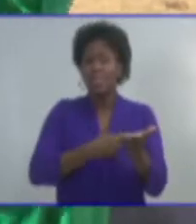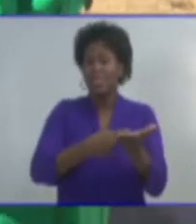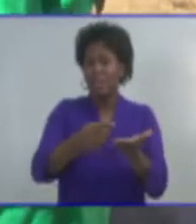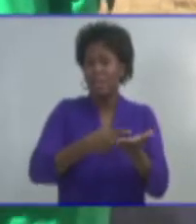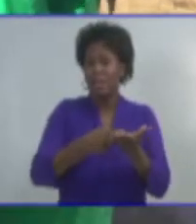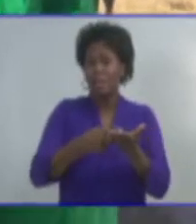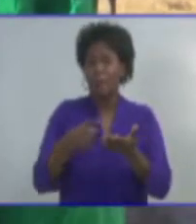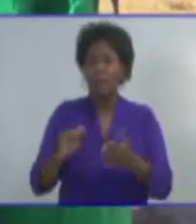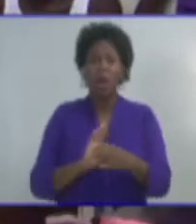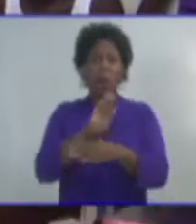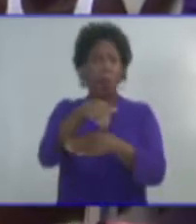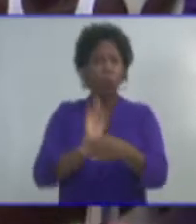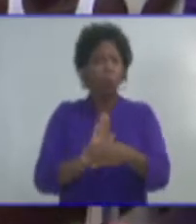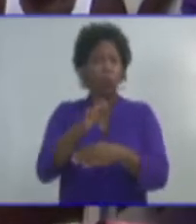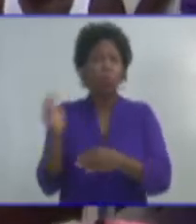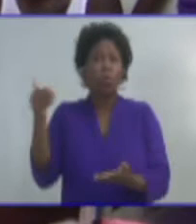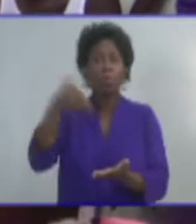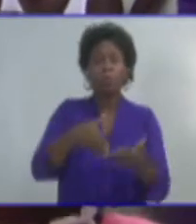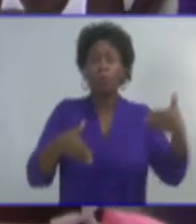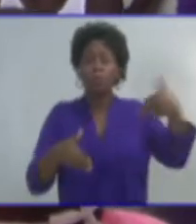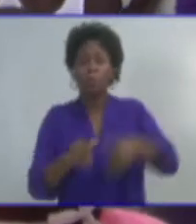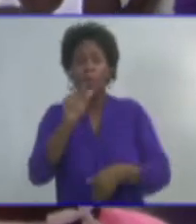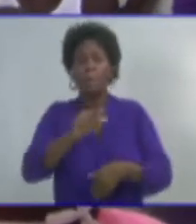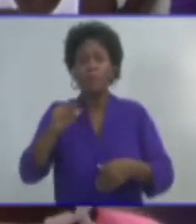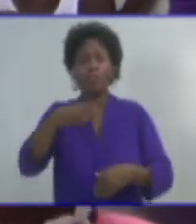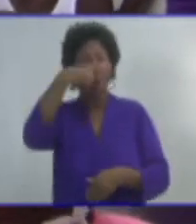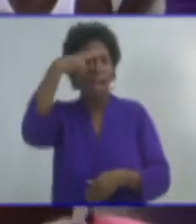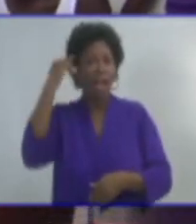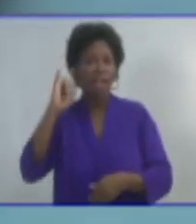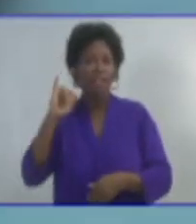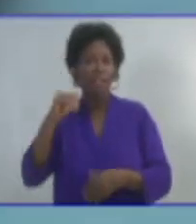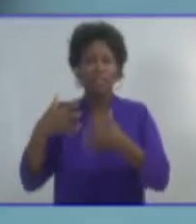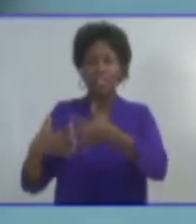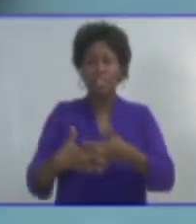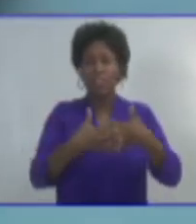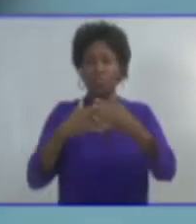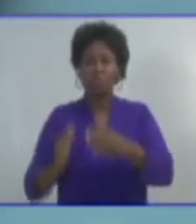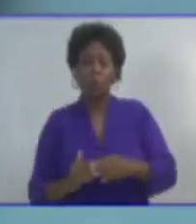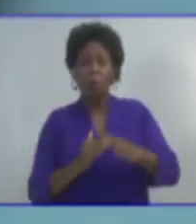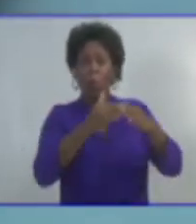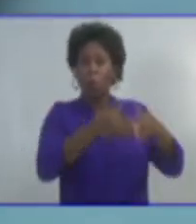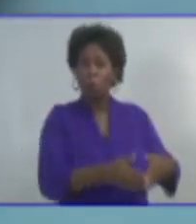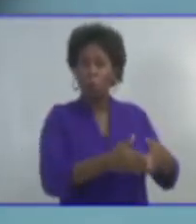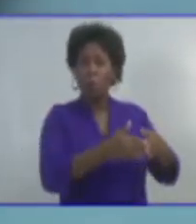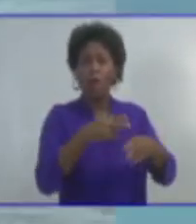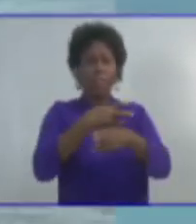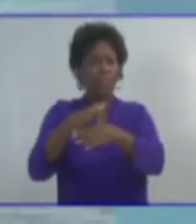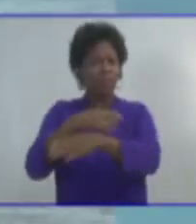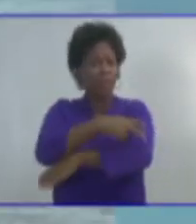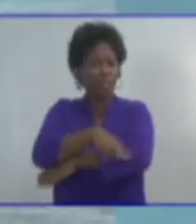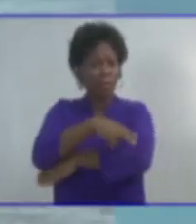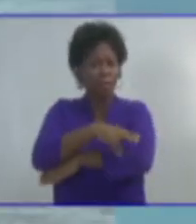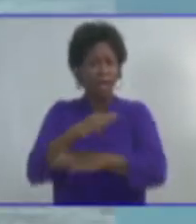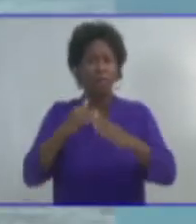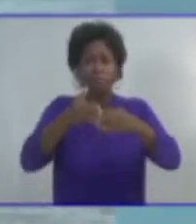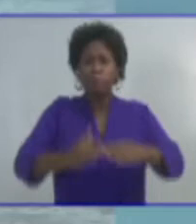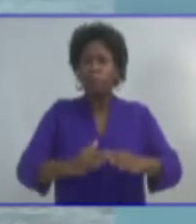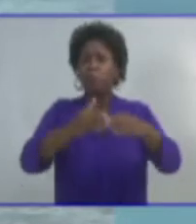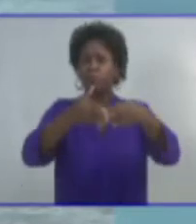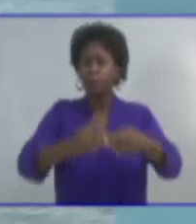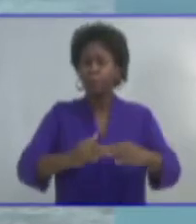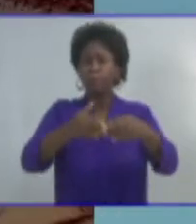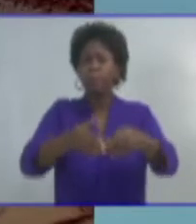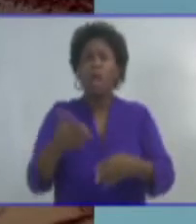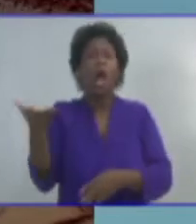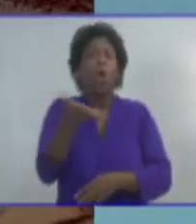del flujo migratorio irregular de ciudadanos haitianos hacia Estados Unidos, Bahamas y Nassau por vía marítima condiciona, tras el paso